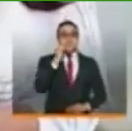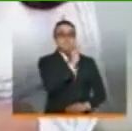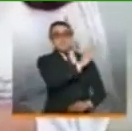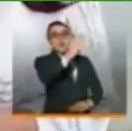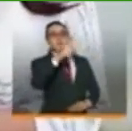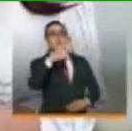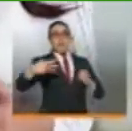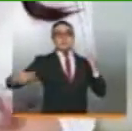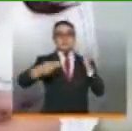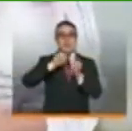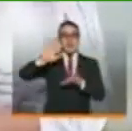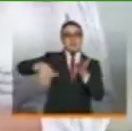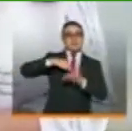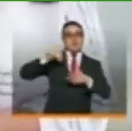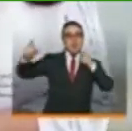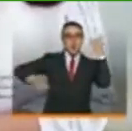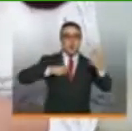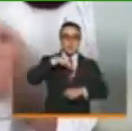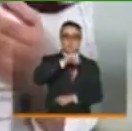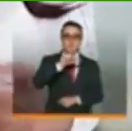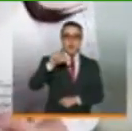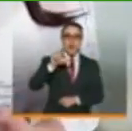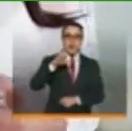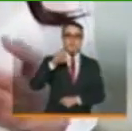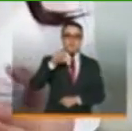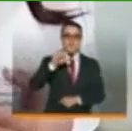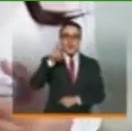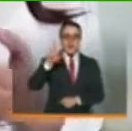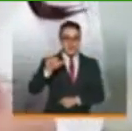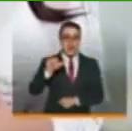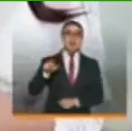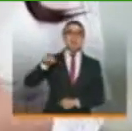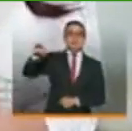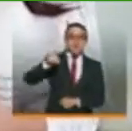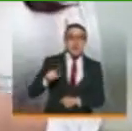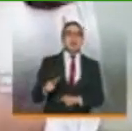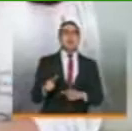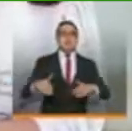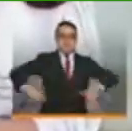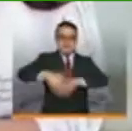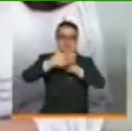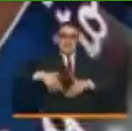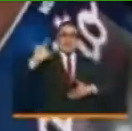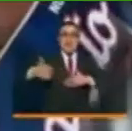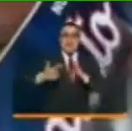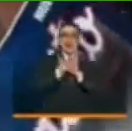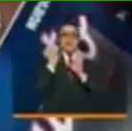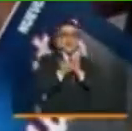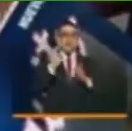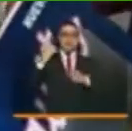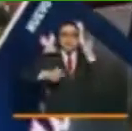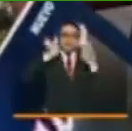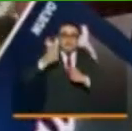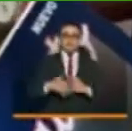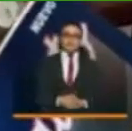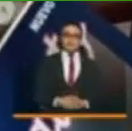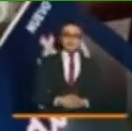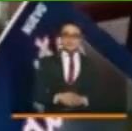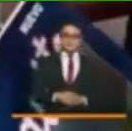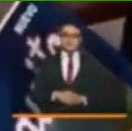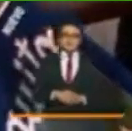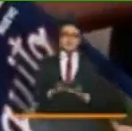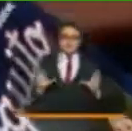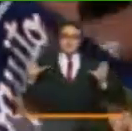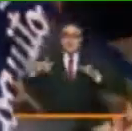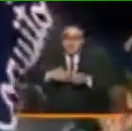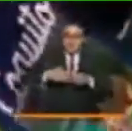Sena del Centro Comercial Mall Plaza Buenavista los libreros de la calle del libro del centro de Barranquilla. La Asociación de Libreros estará ofreciendo